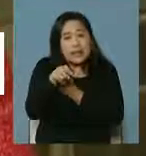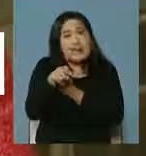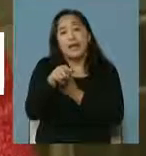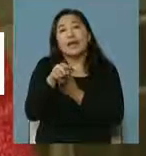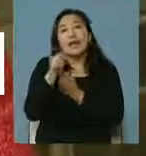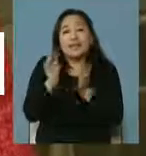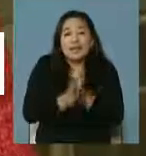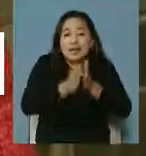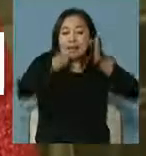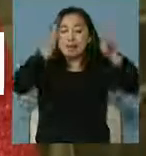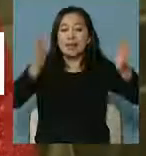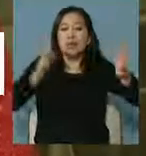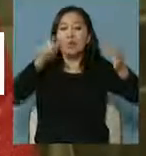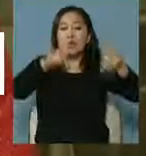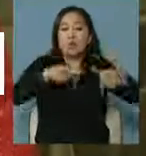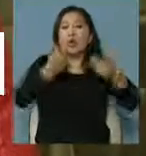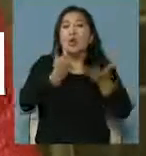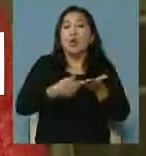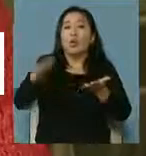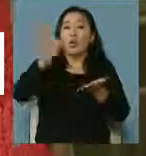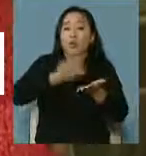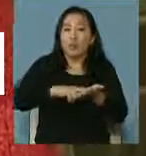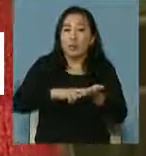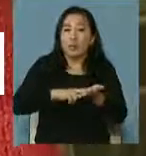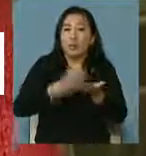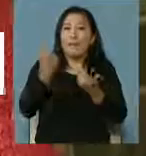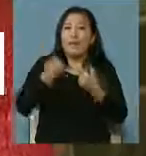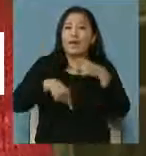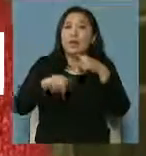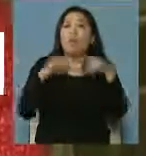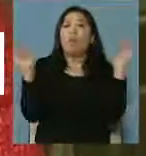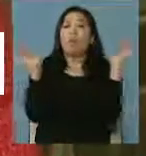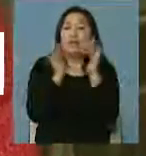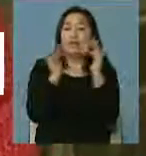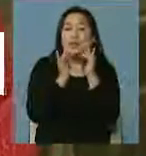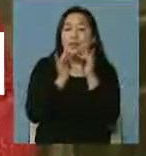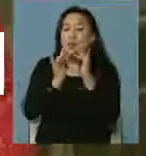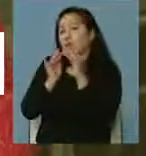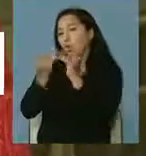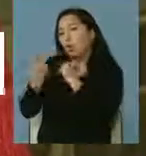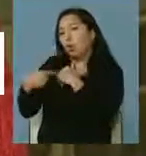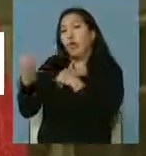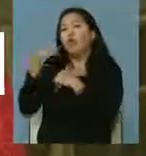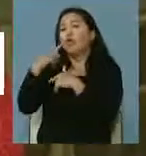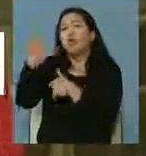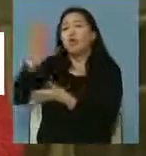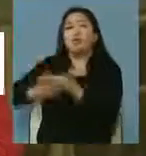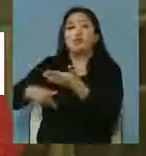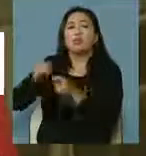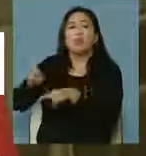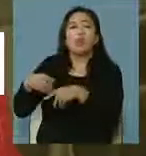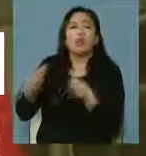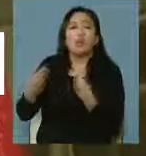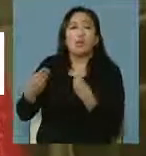esa instancia es la que ahora vamos a llevar a cabo, pero de forma virtual. ¿Cuándo son las fechas que están programadas para